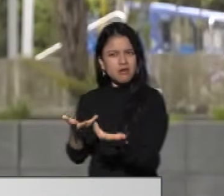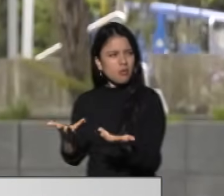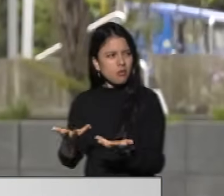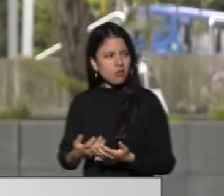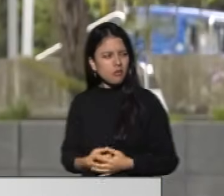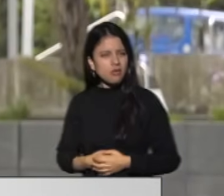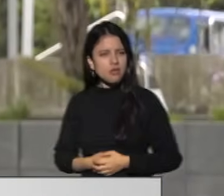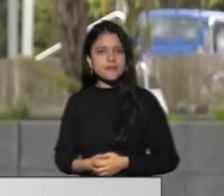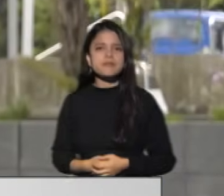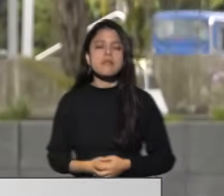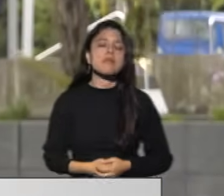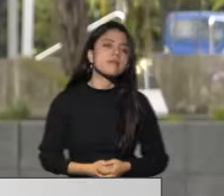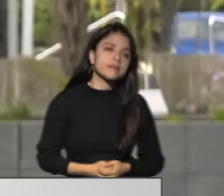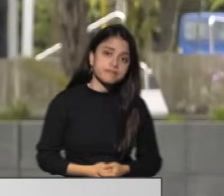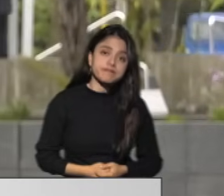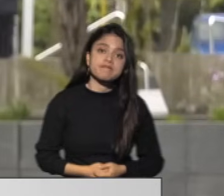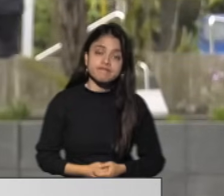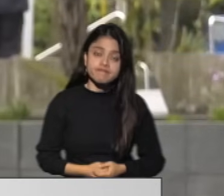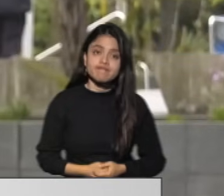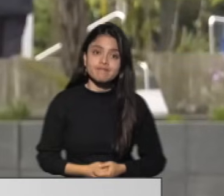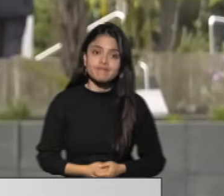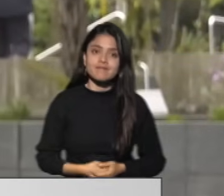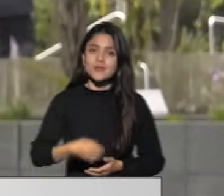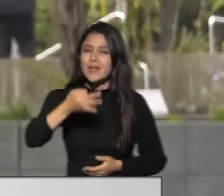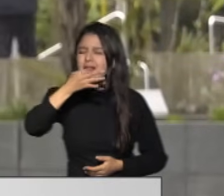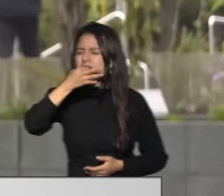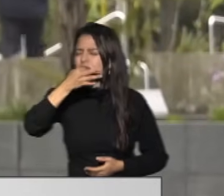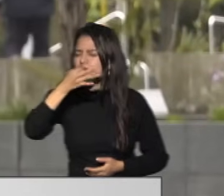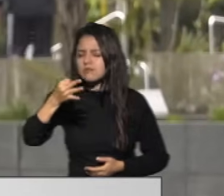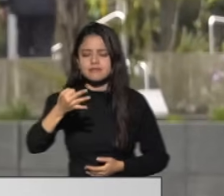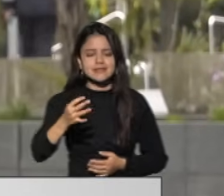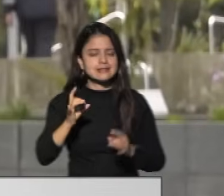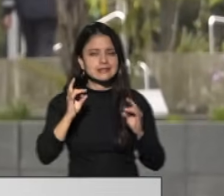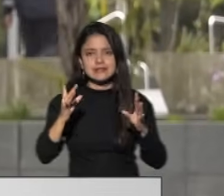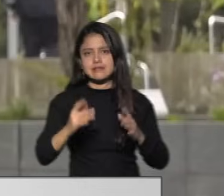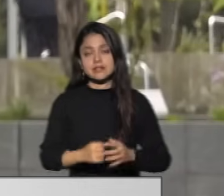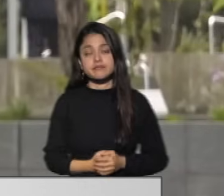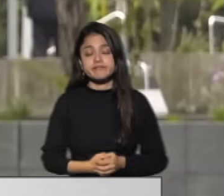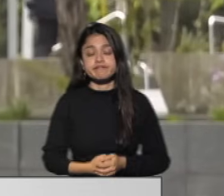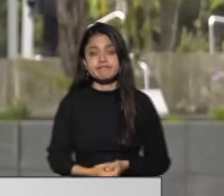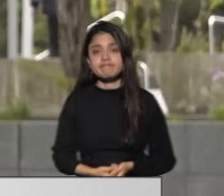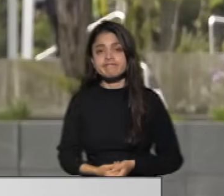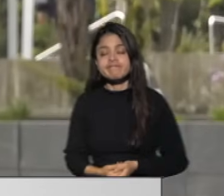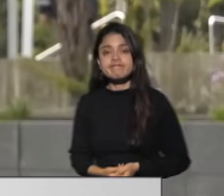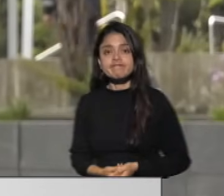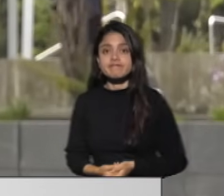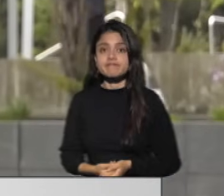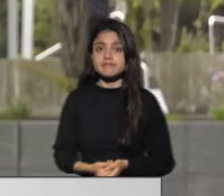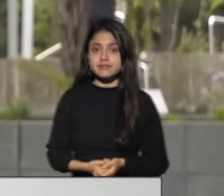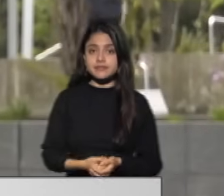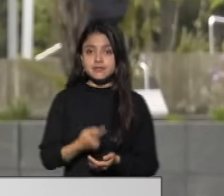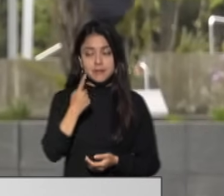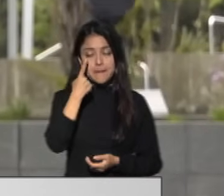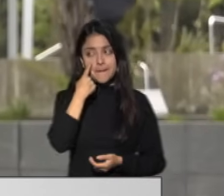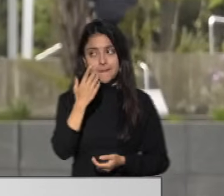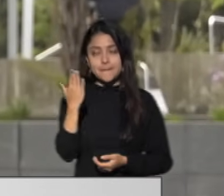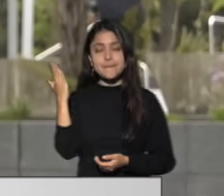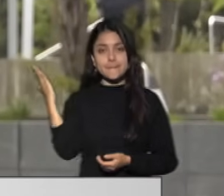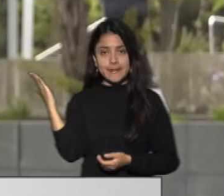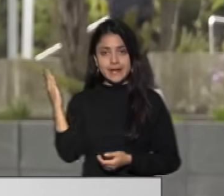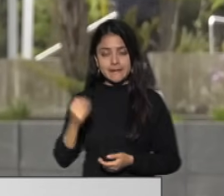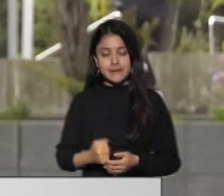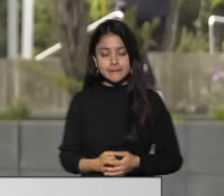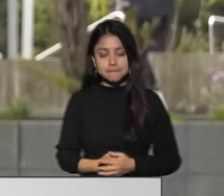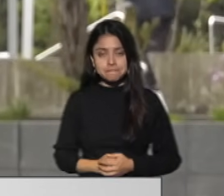Así es, Luisa y televidentes, atención a esta grave denuncia conocida por Noticentro 1 CMI. En las imágenes que ustedes van a ver